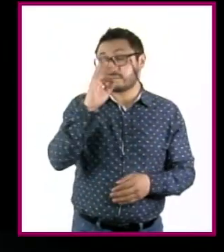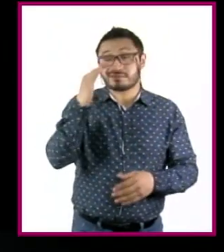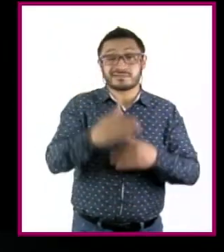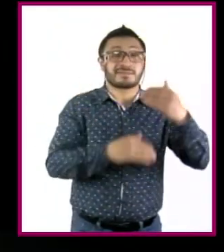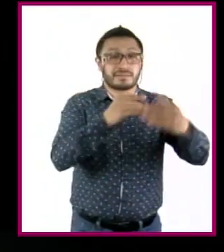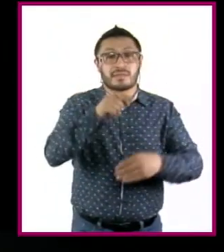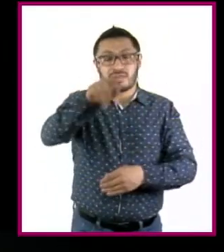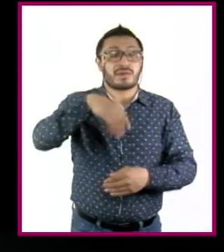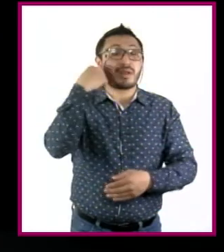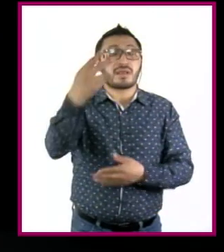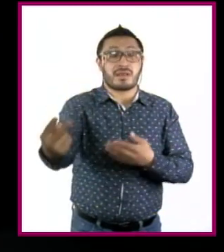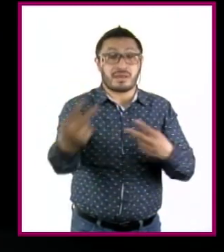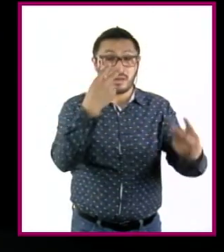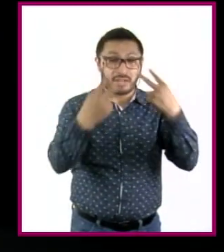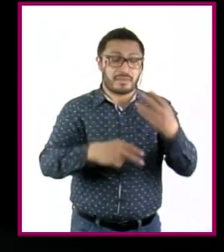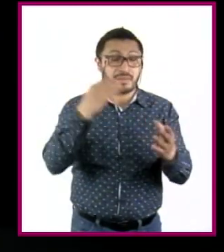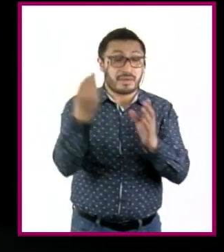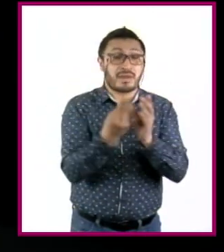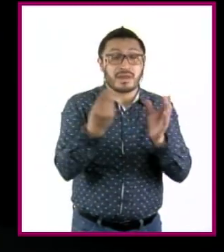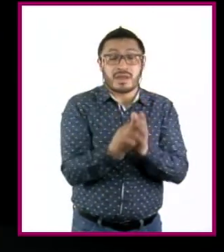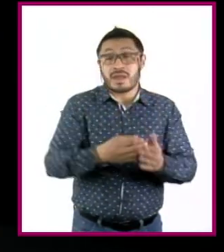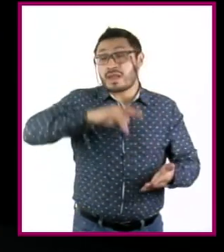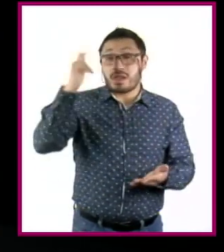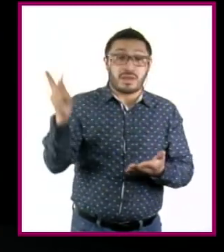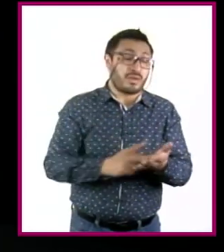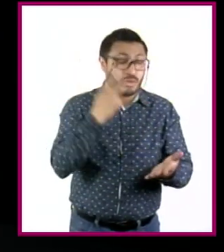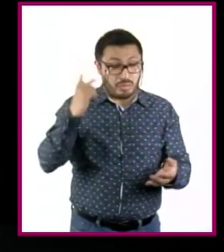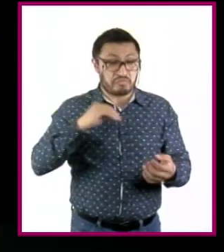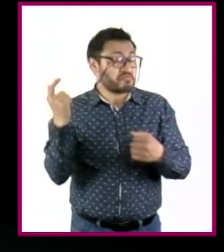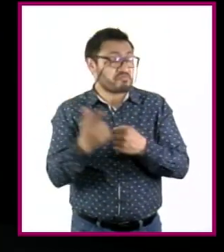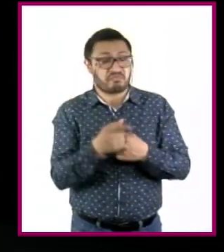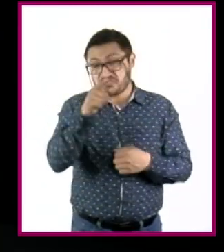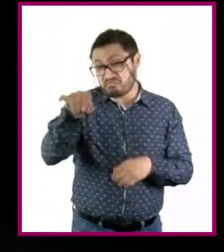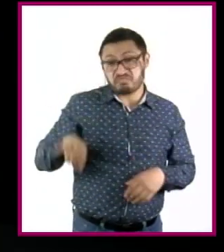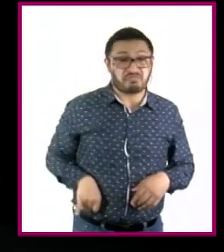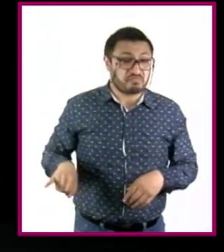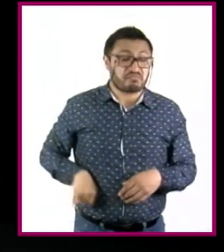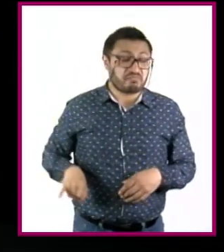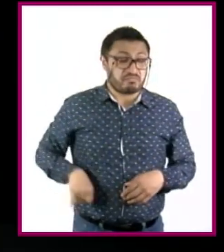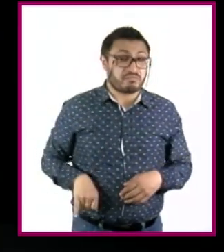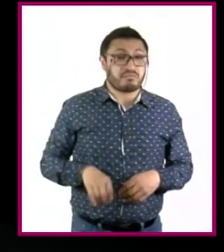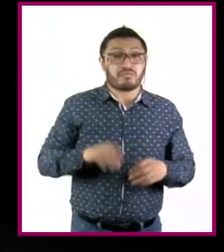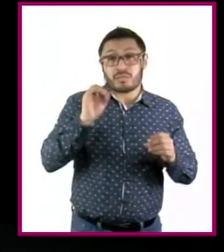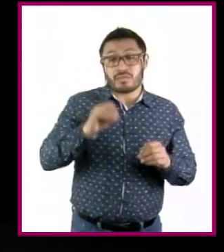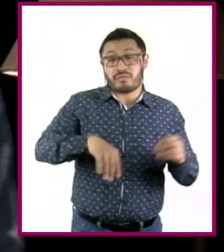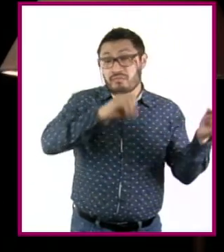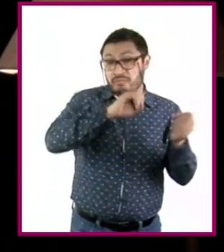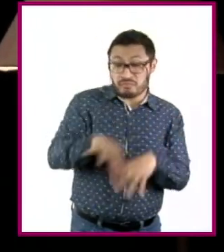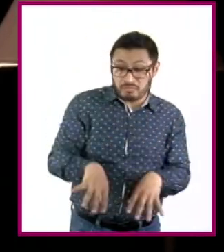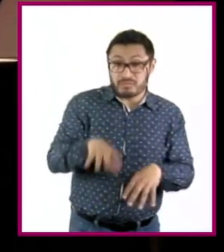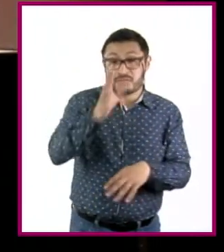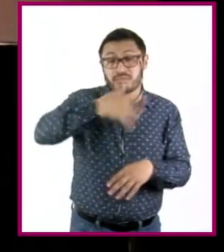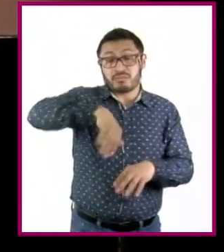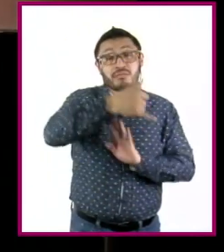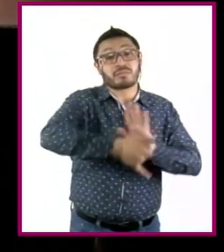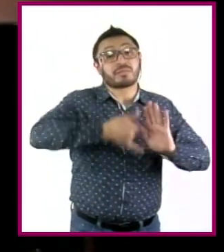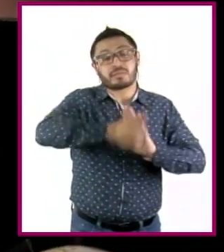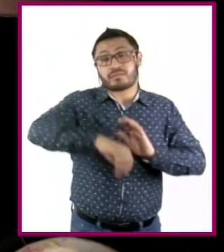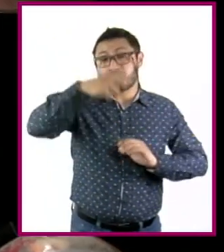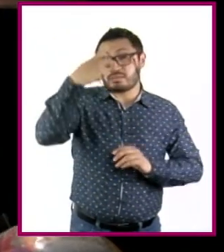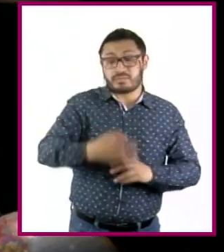quieres volver a ver algún programa previo o ver alguno que te hayas perdido, búscanos en YouTube. Esto